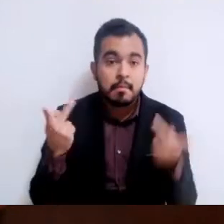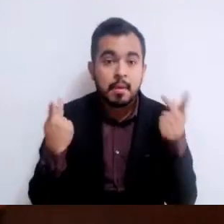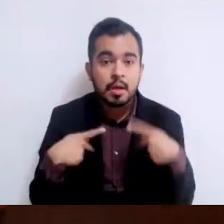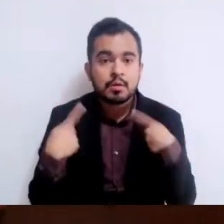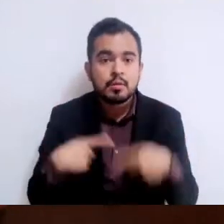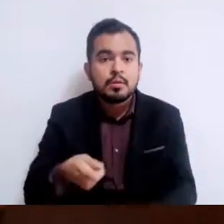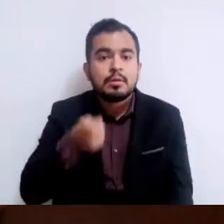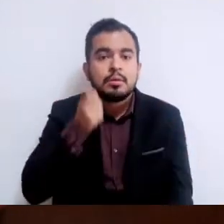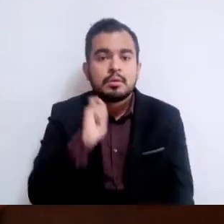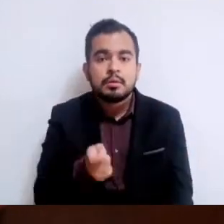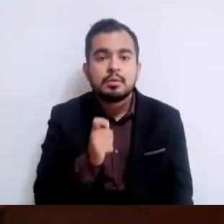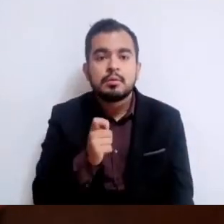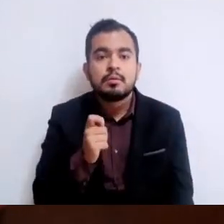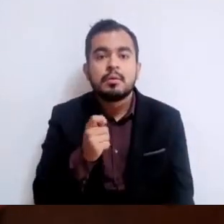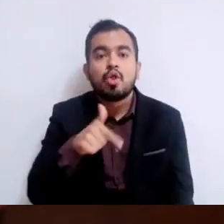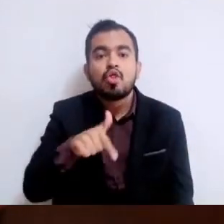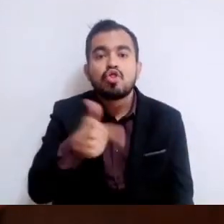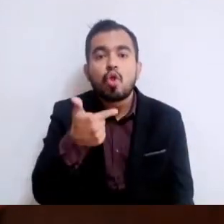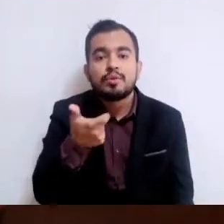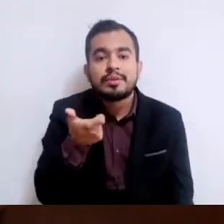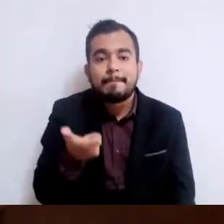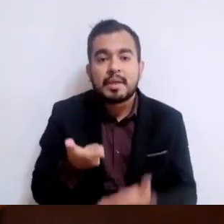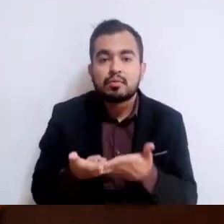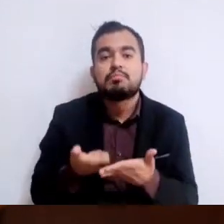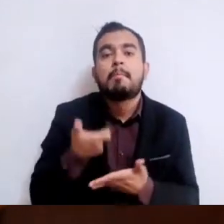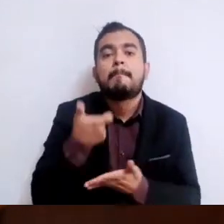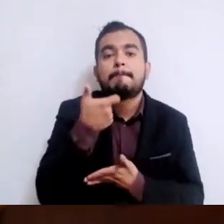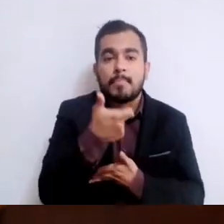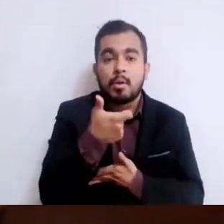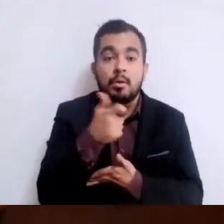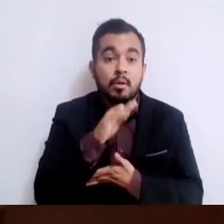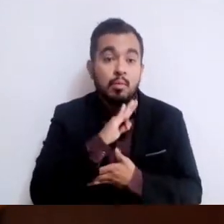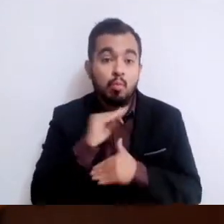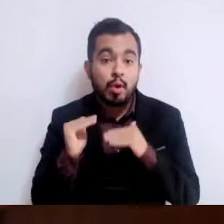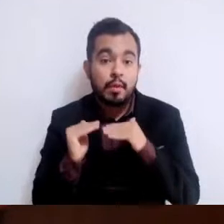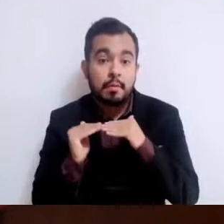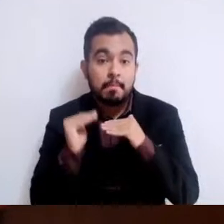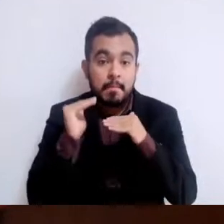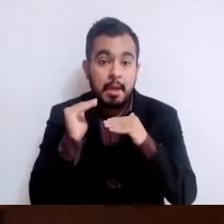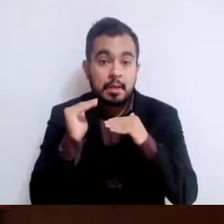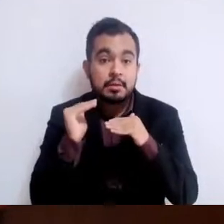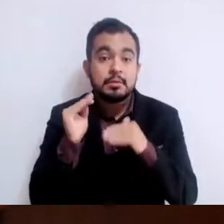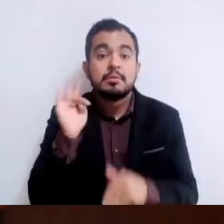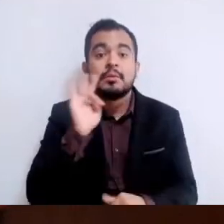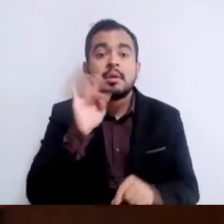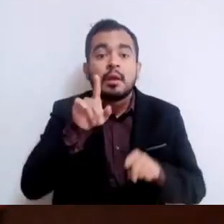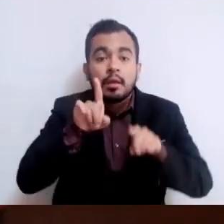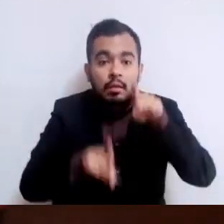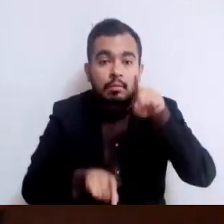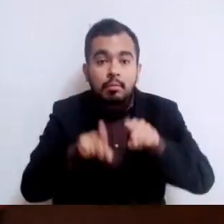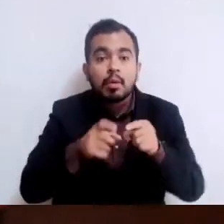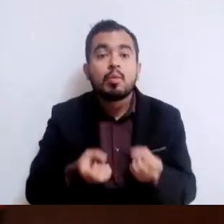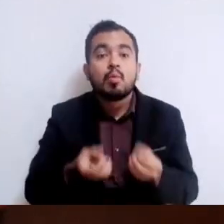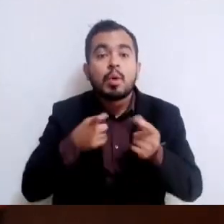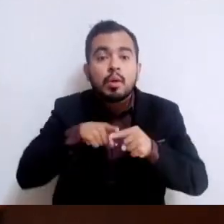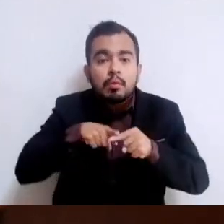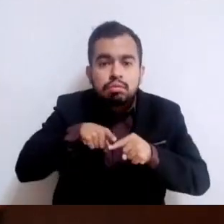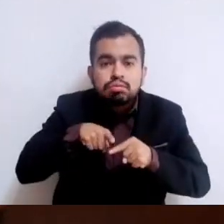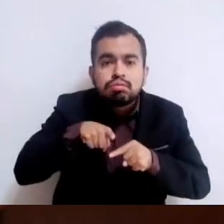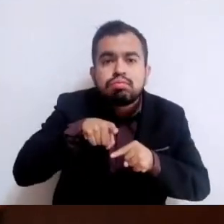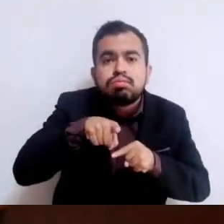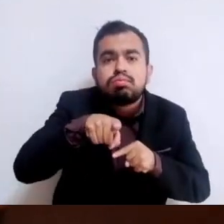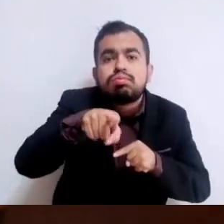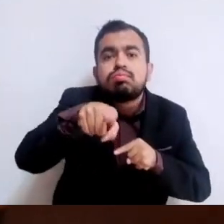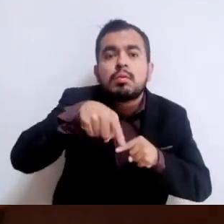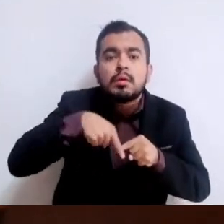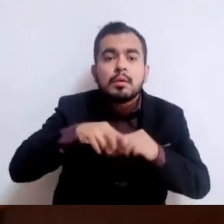tarifa mínima de 12 pesos, la cual puede incrementarse significativamente dependiendo de la distancia que uno deba recorrer.